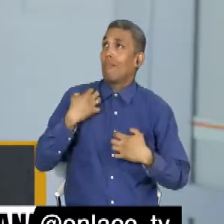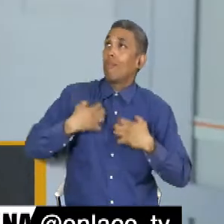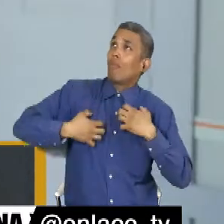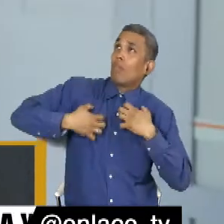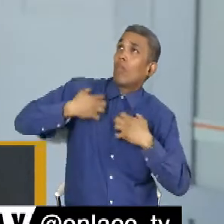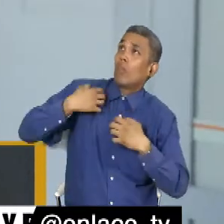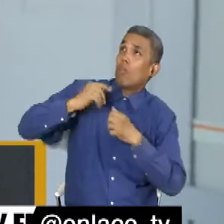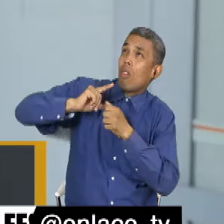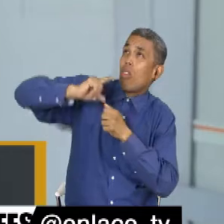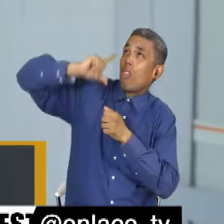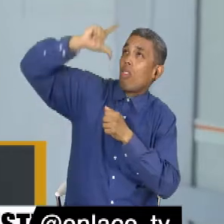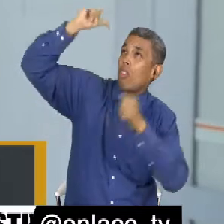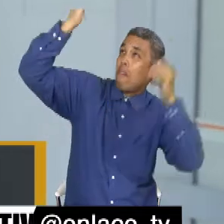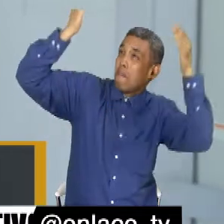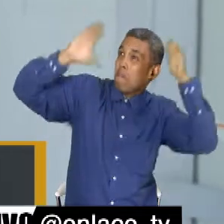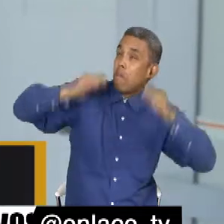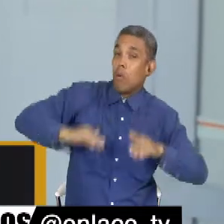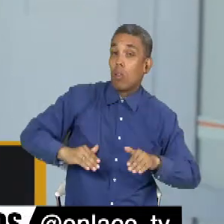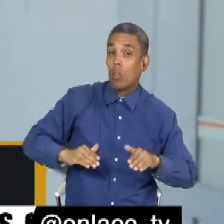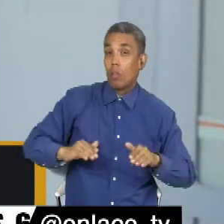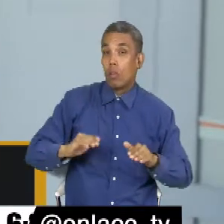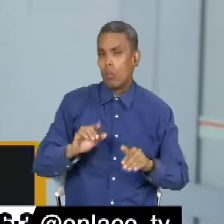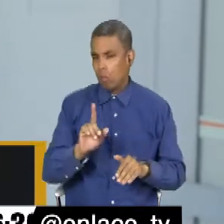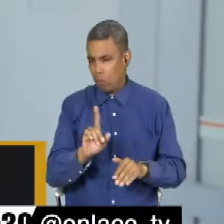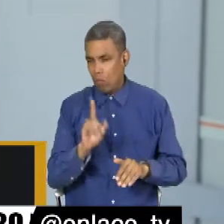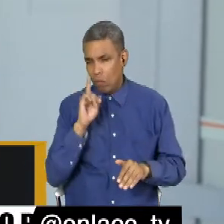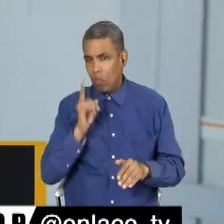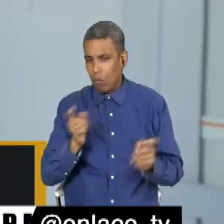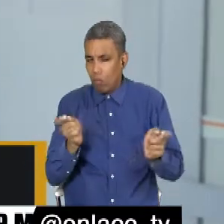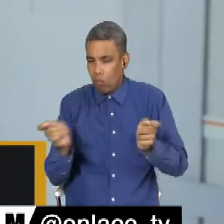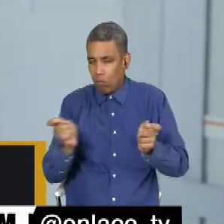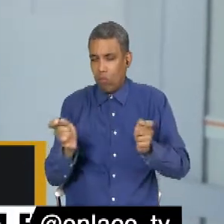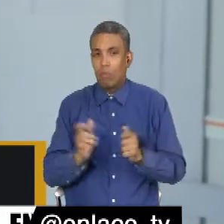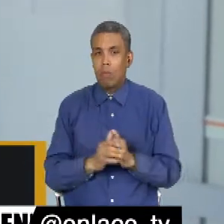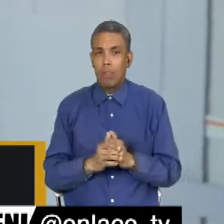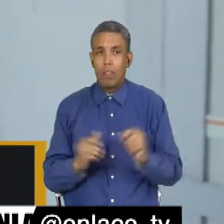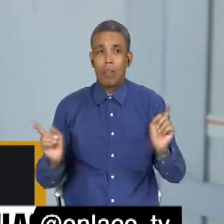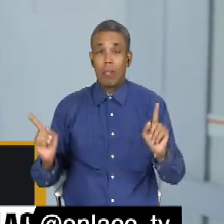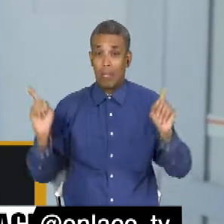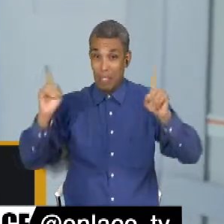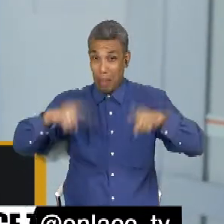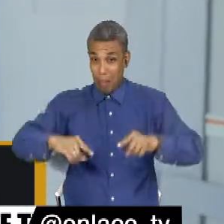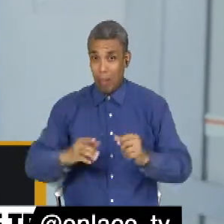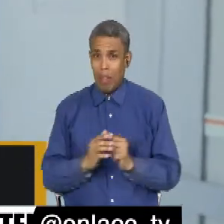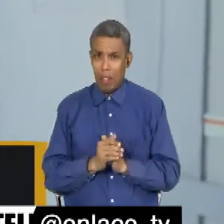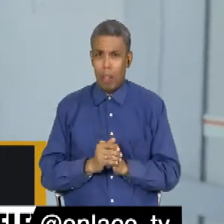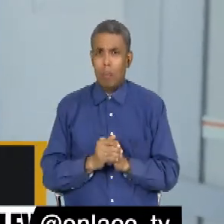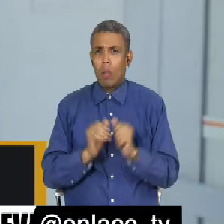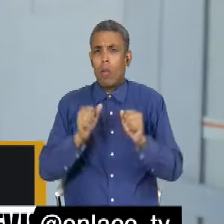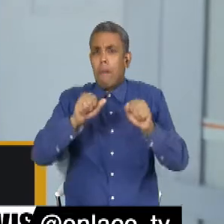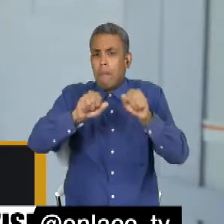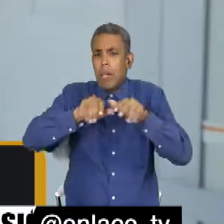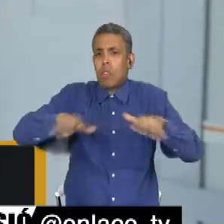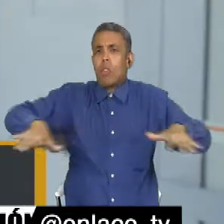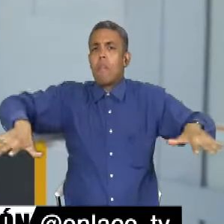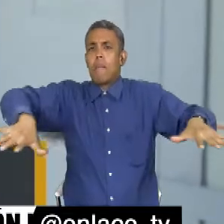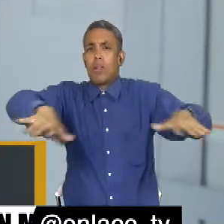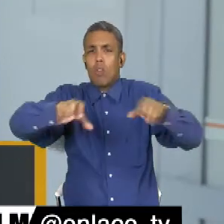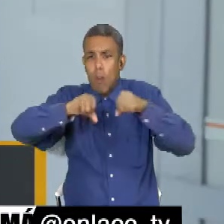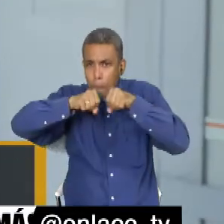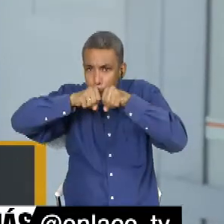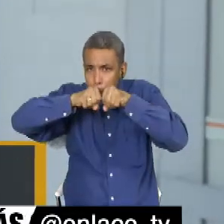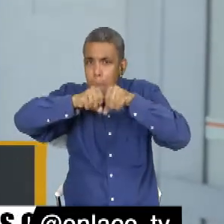La parte que tiene que ver con espacio público, que ha sido también una de las inquietudes frente a esa